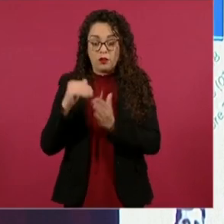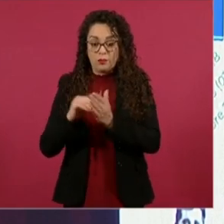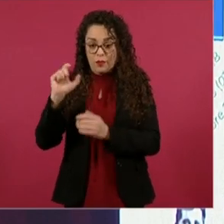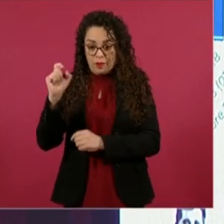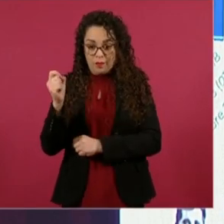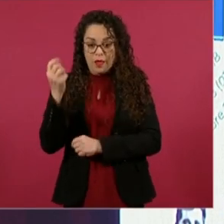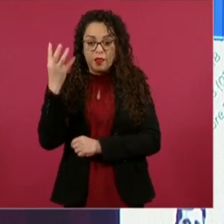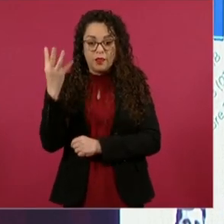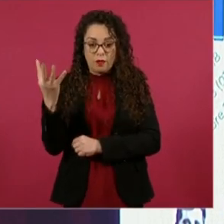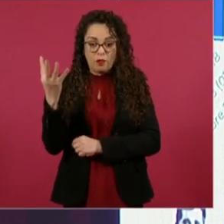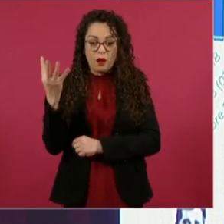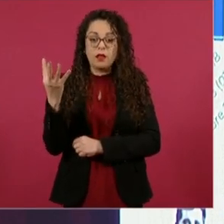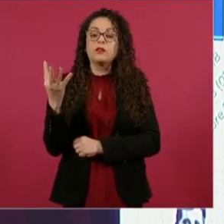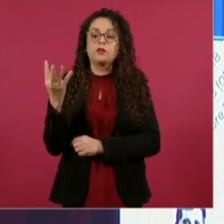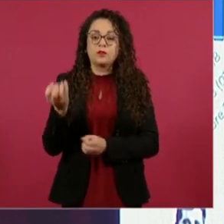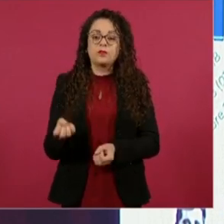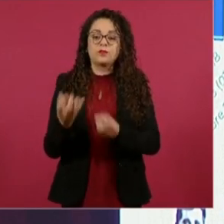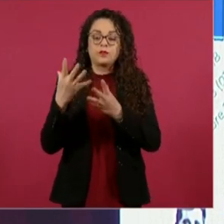31 de enero de 2024 es de